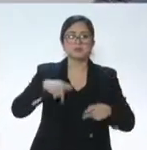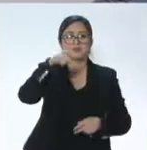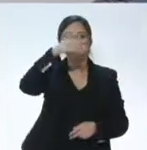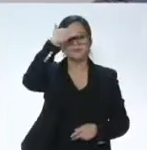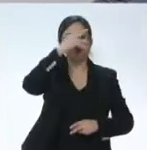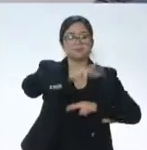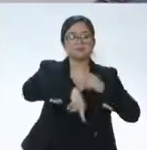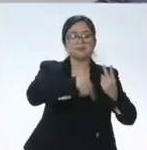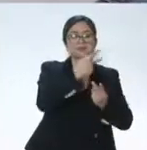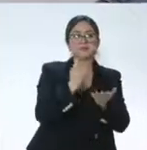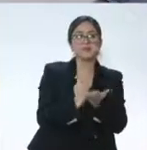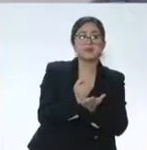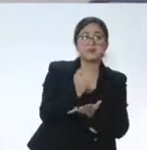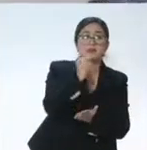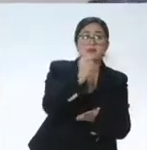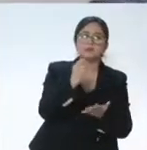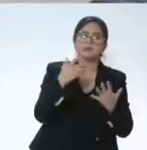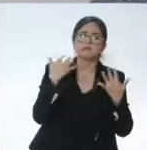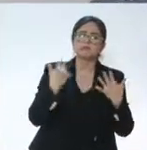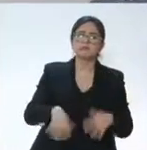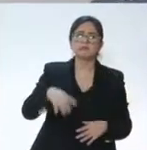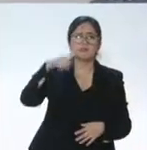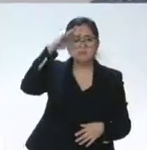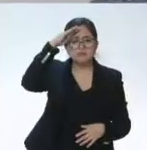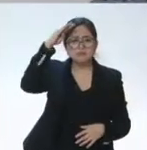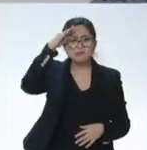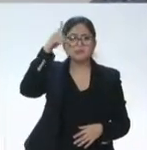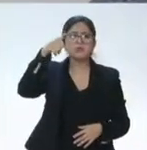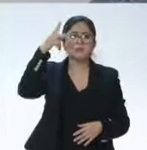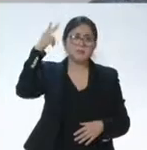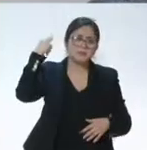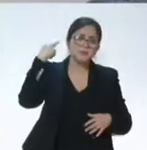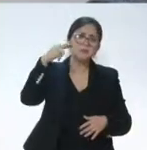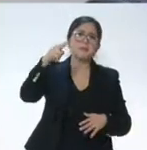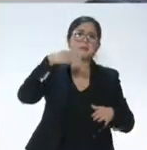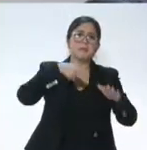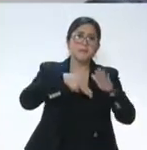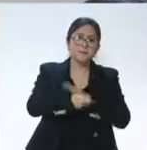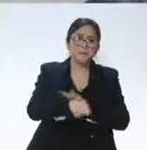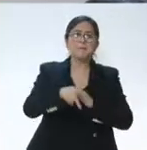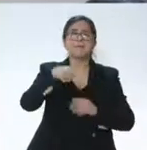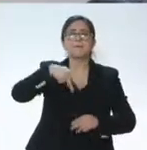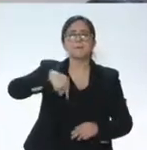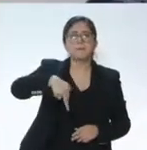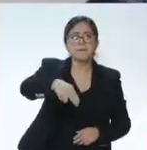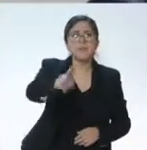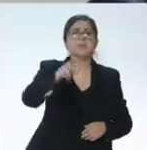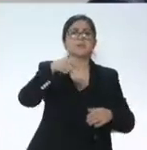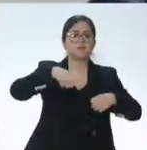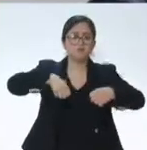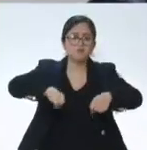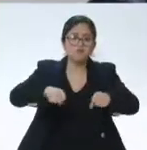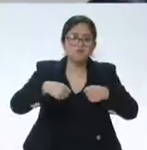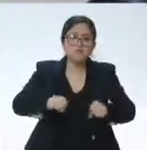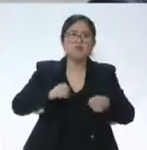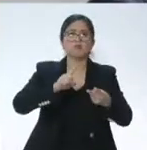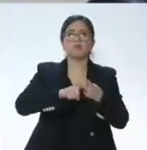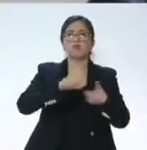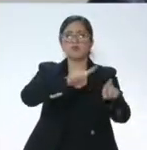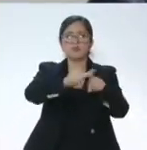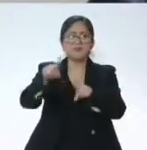sabe que en la mañana hay un montón de viajes al metro que se hacen a pie, en mototaxi, bicitaxi, en